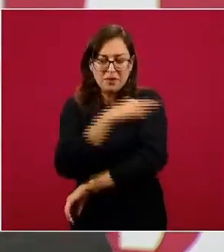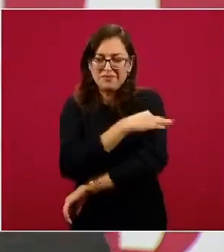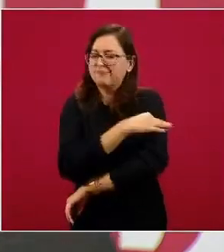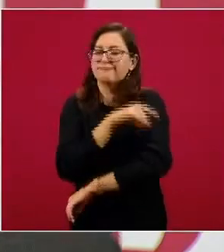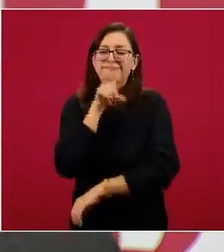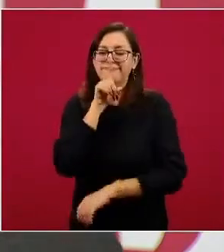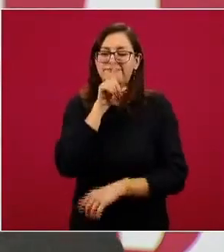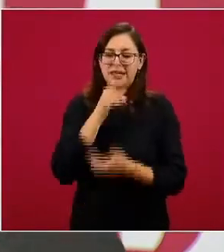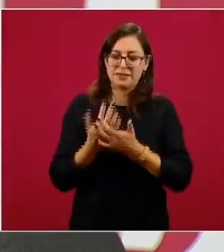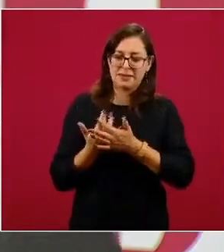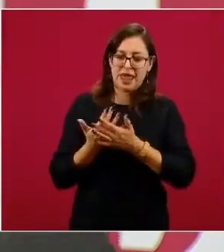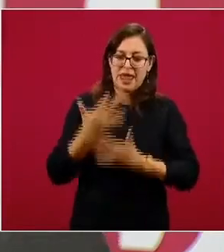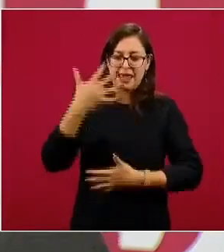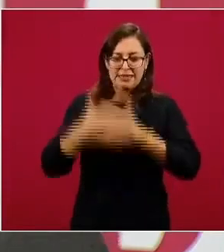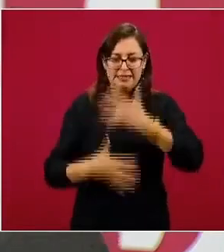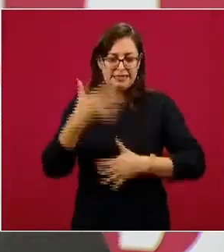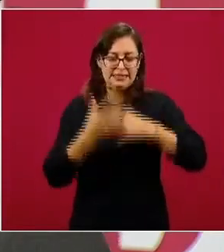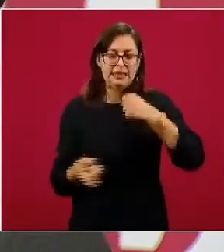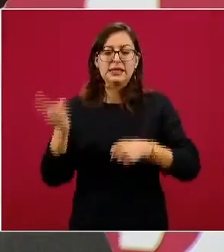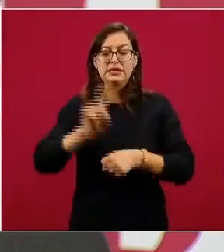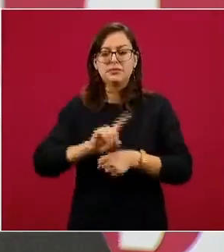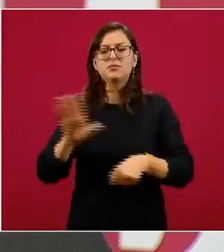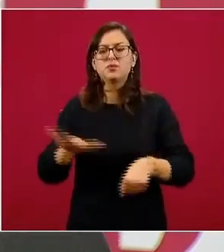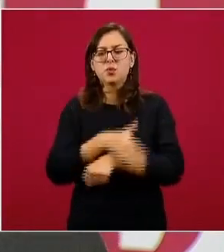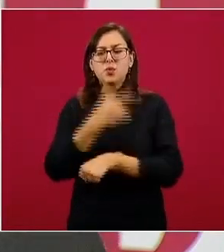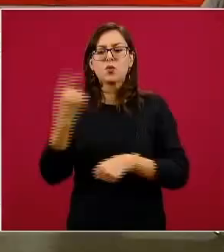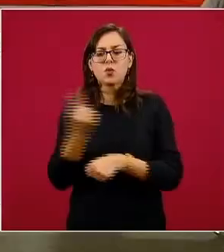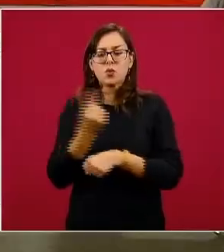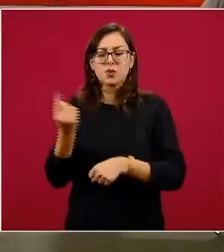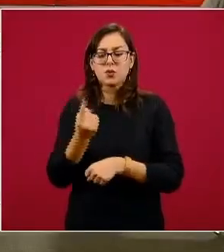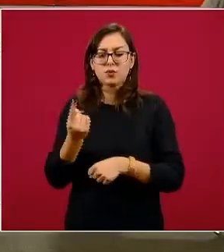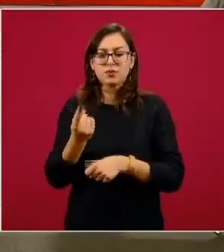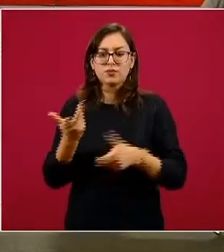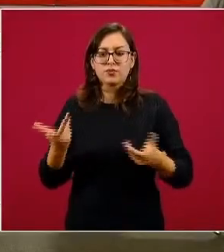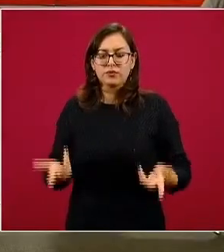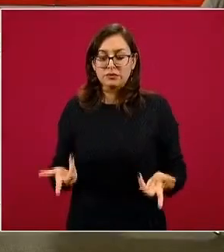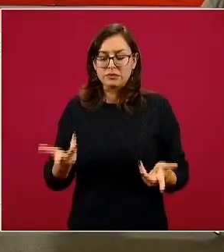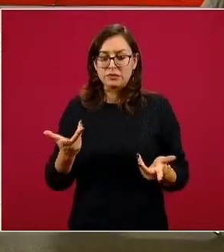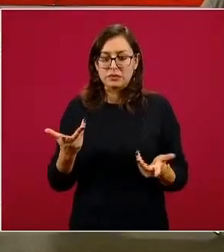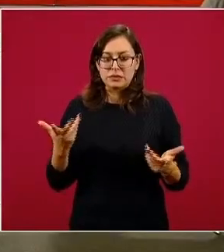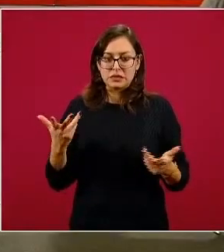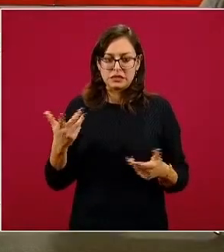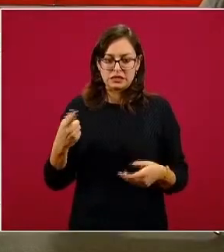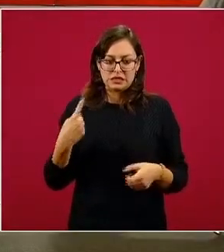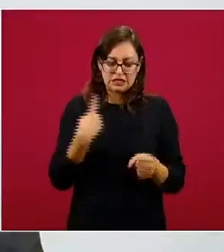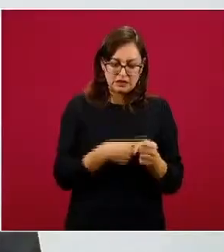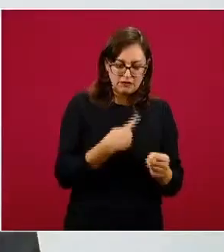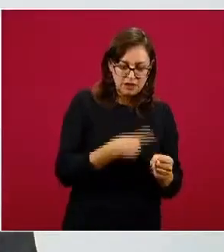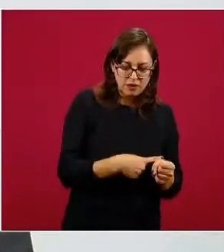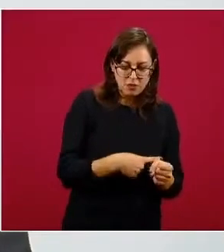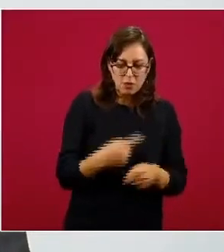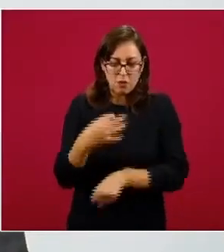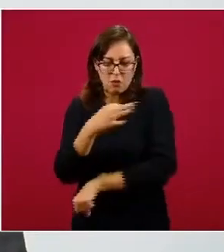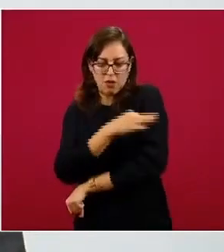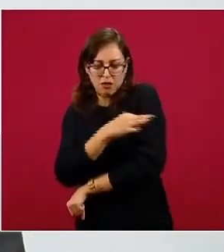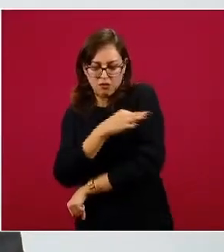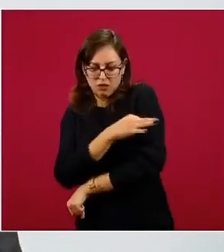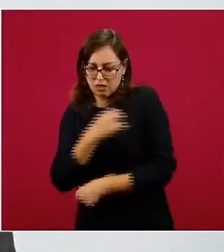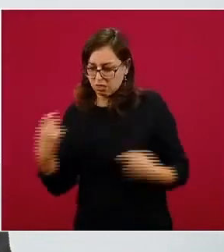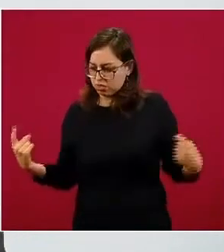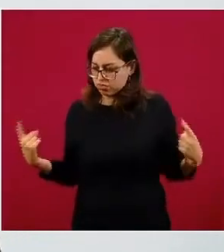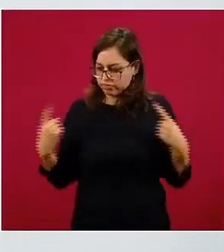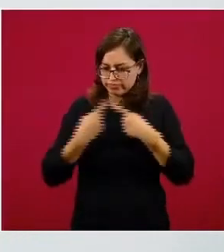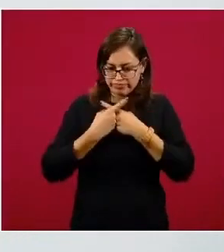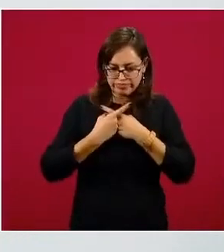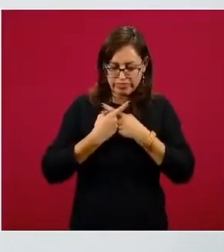15 días. La razón fundamental es para evitar confundirse respecto a la reacción que pueda tener una persona. Es